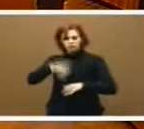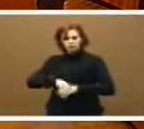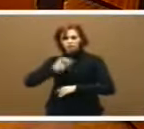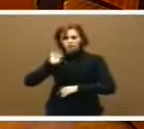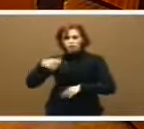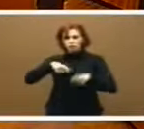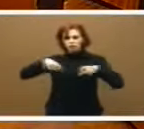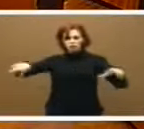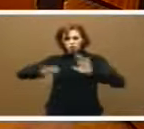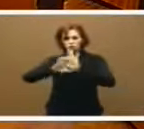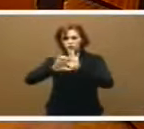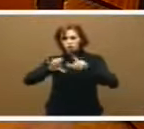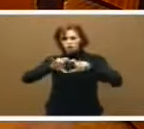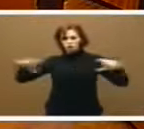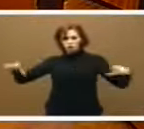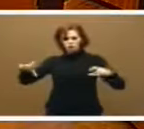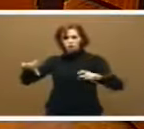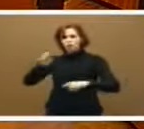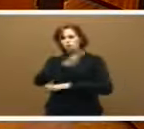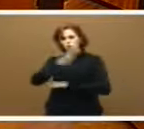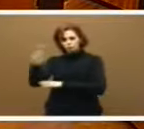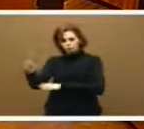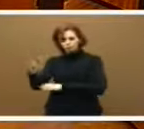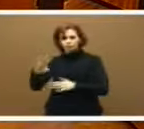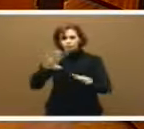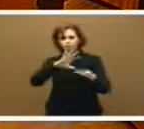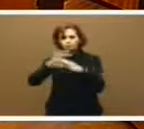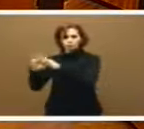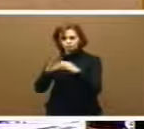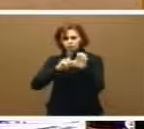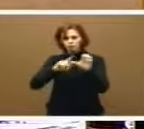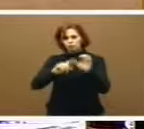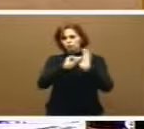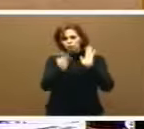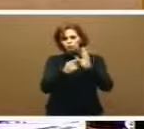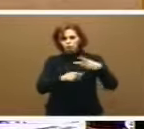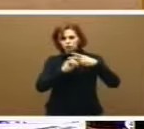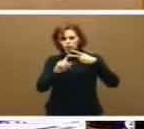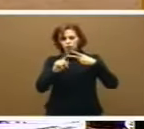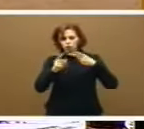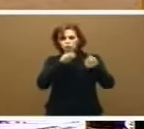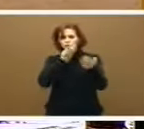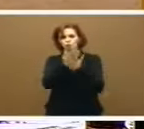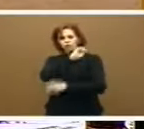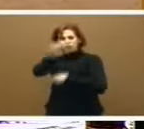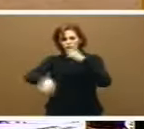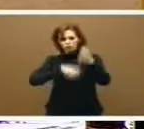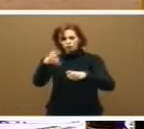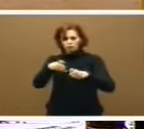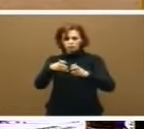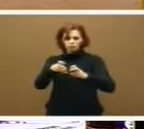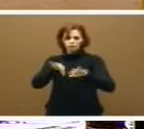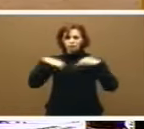del Tribunal Constitucional, efectuada por el Grupo Parlamentario Popular Extremadura Unida. Segundo punto. Propuesta de reforma del reglamento de la Cámara,